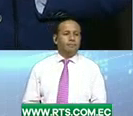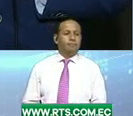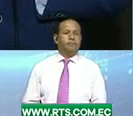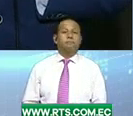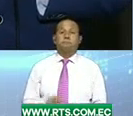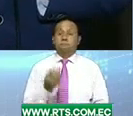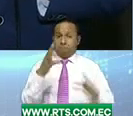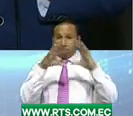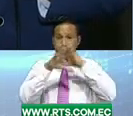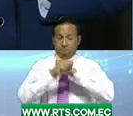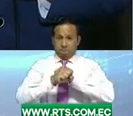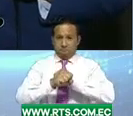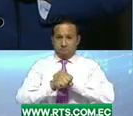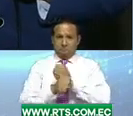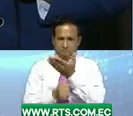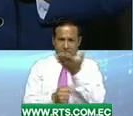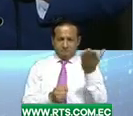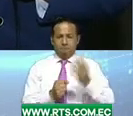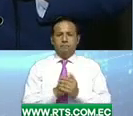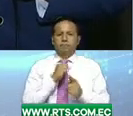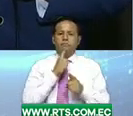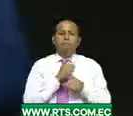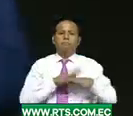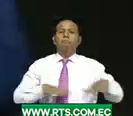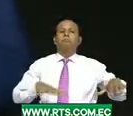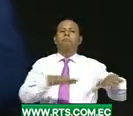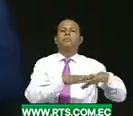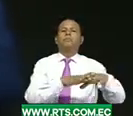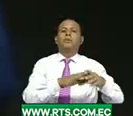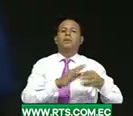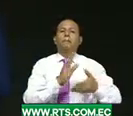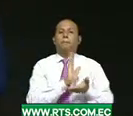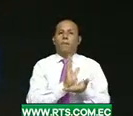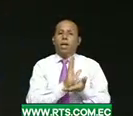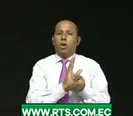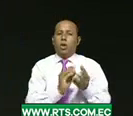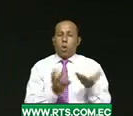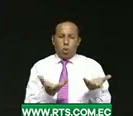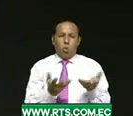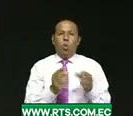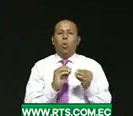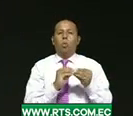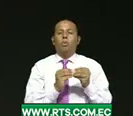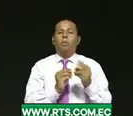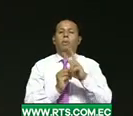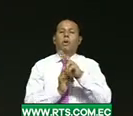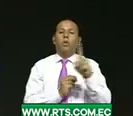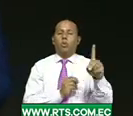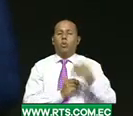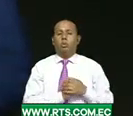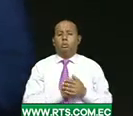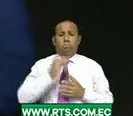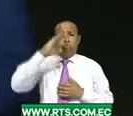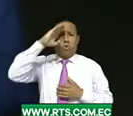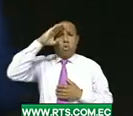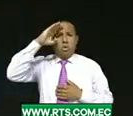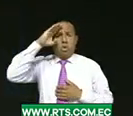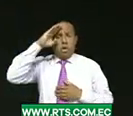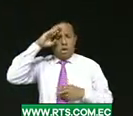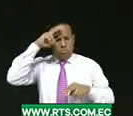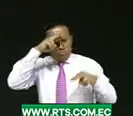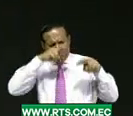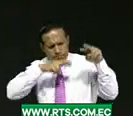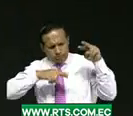Buenas noches, Analy. Así es, acá en el bloque 21 de Flor de Bastión, la policía no ha encontrado documentación en